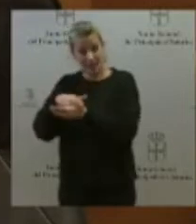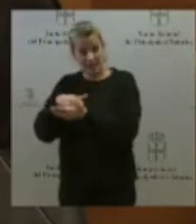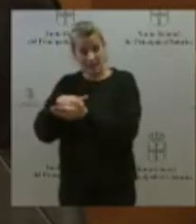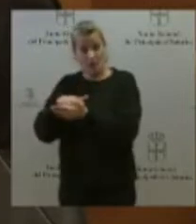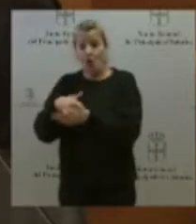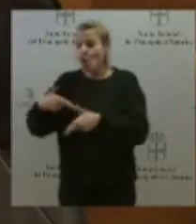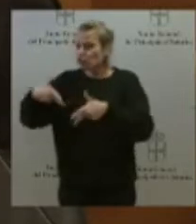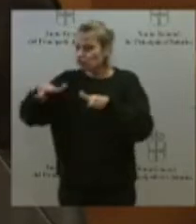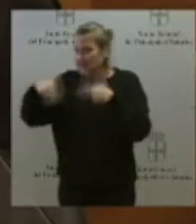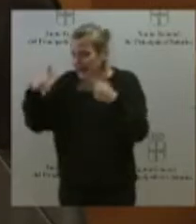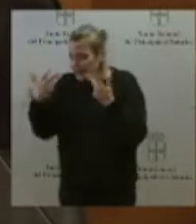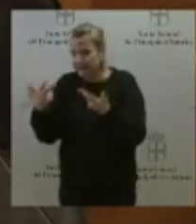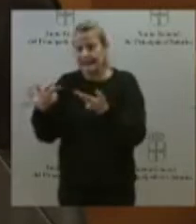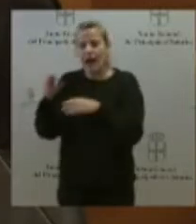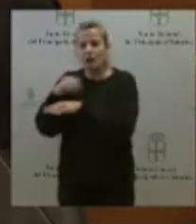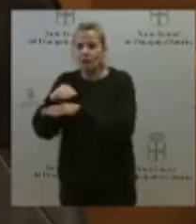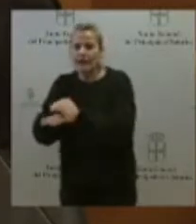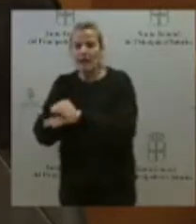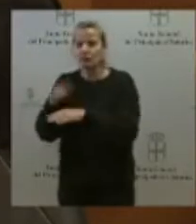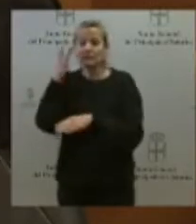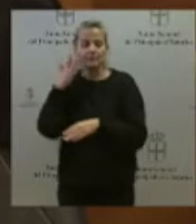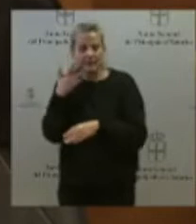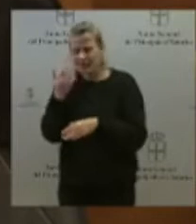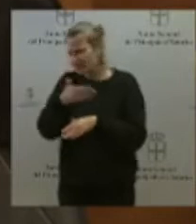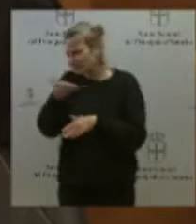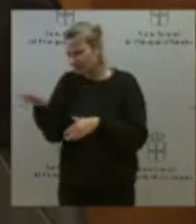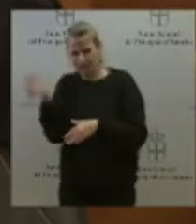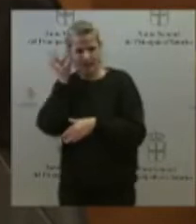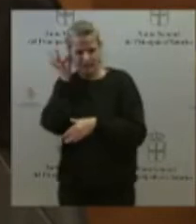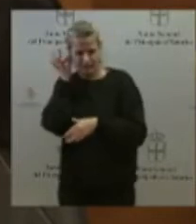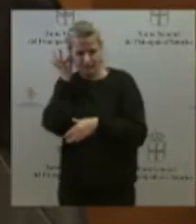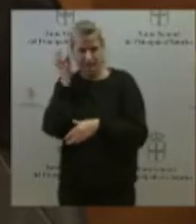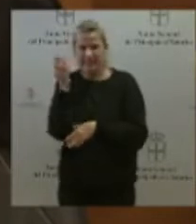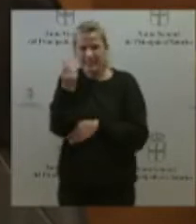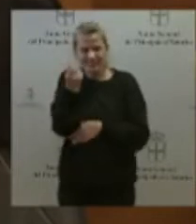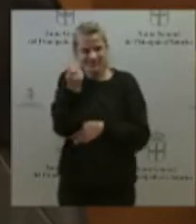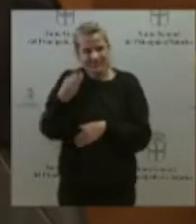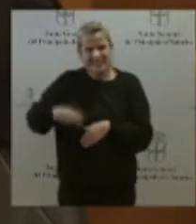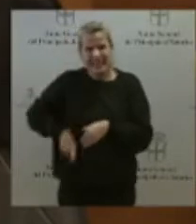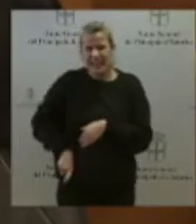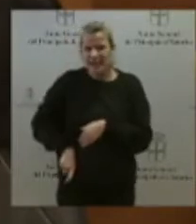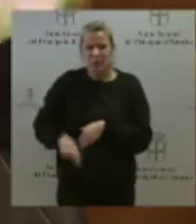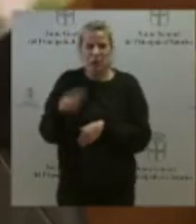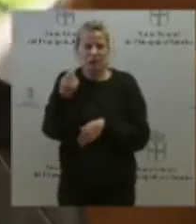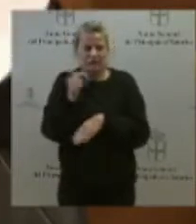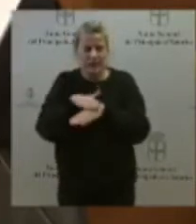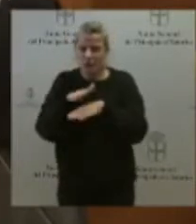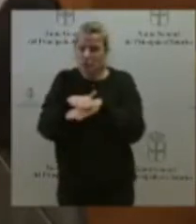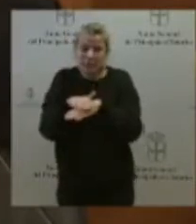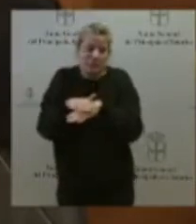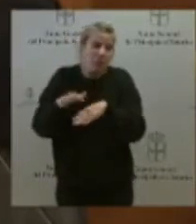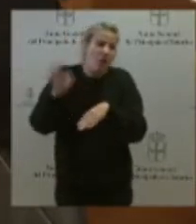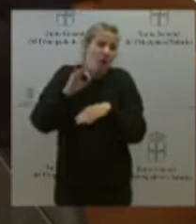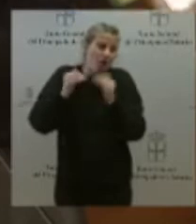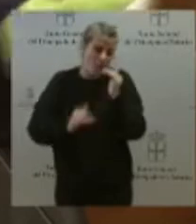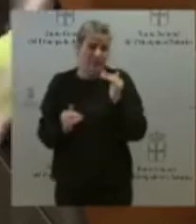principalmente feminizado el sector, que están cobrando poco más del salario mínimo o incluso ni eso cuando tienen jornadas parciales. Esa es la transformación de Asturias, de la